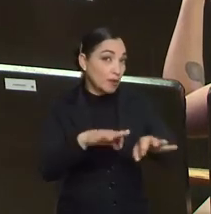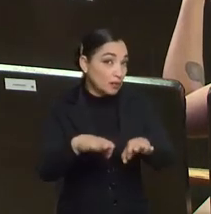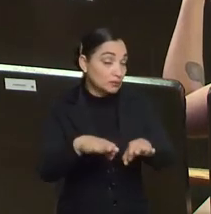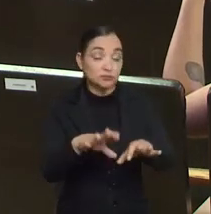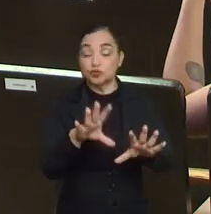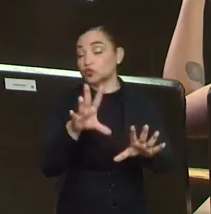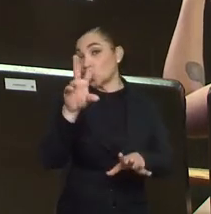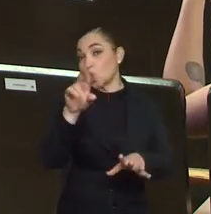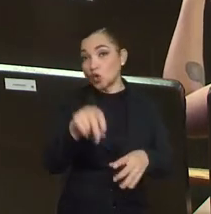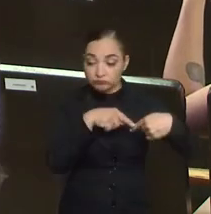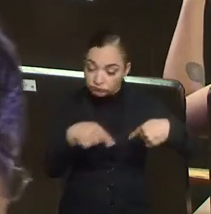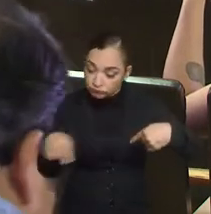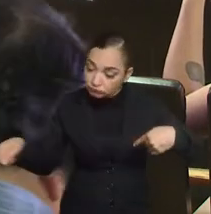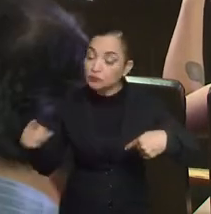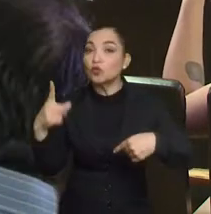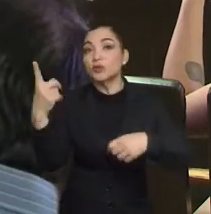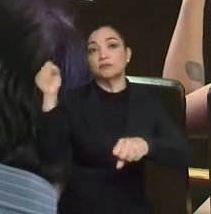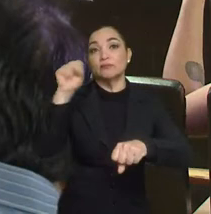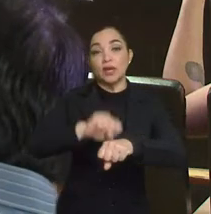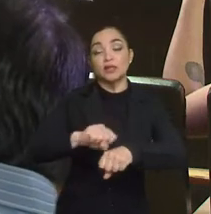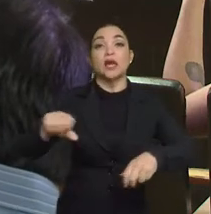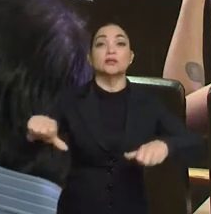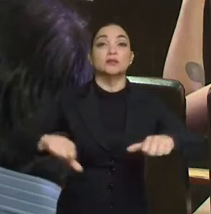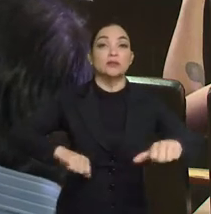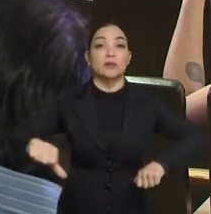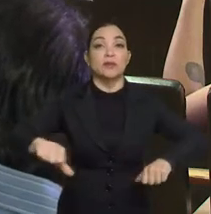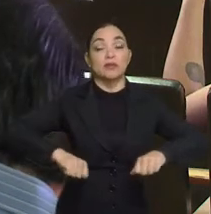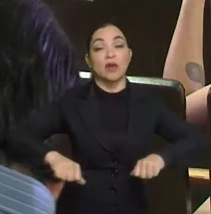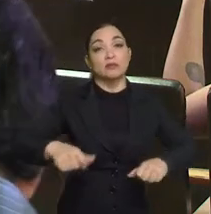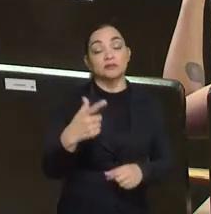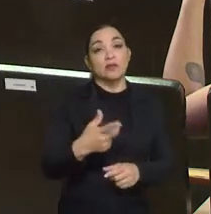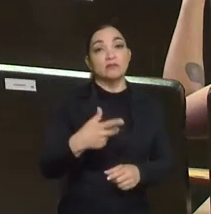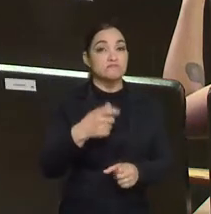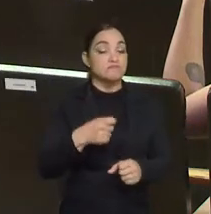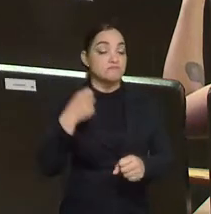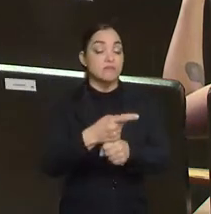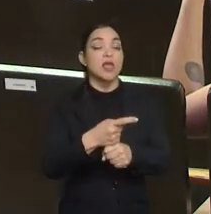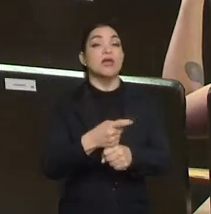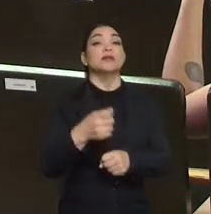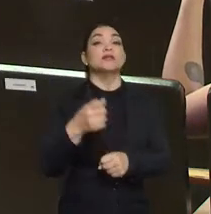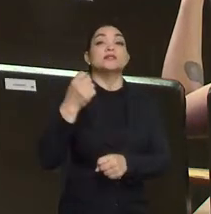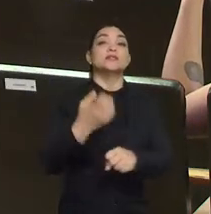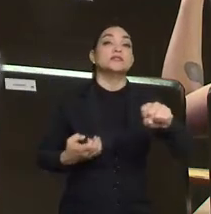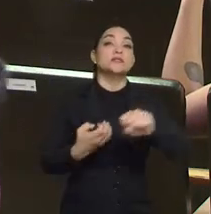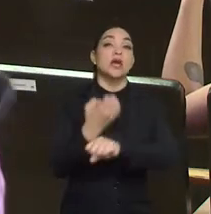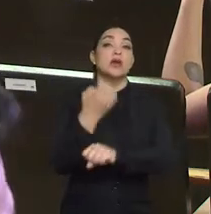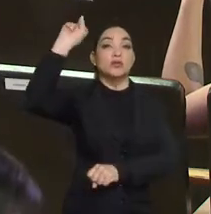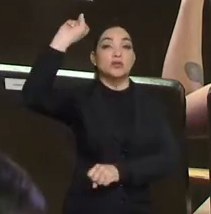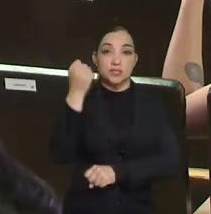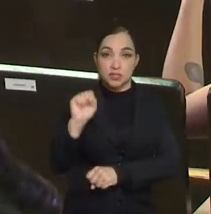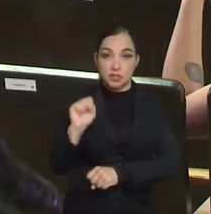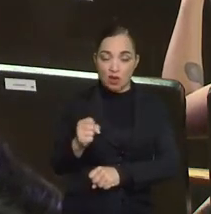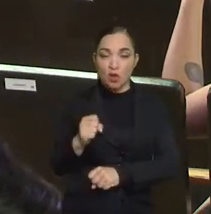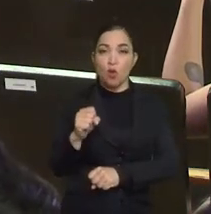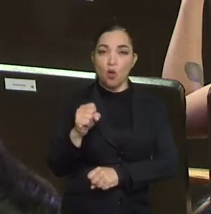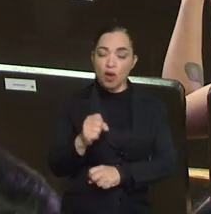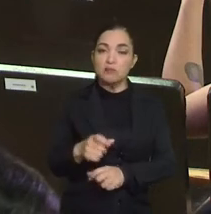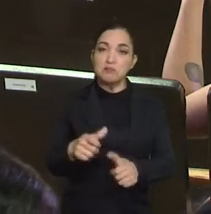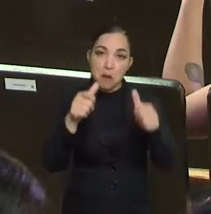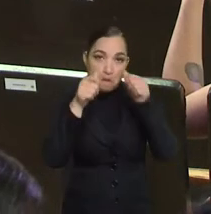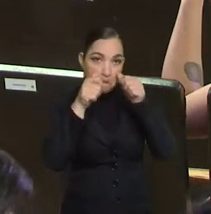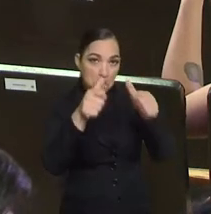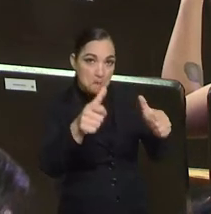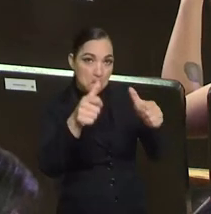Ahí te puedes dar que Sinaloa tiene un gran potencial en todas las áreas, mujeres muy